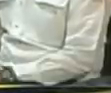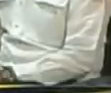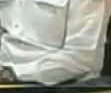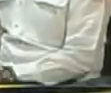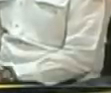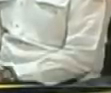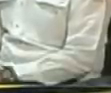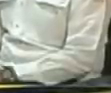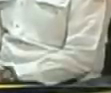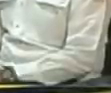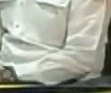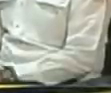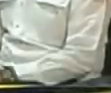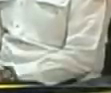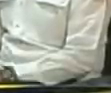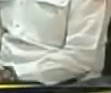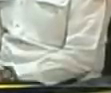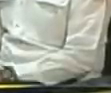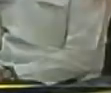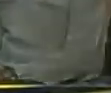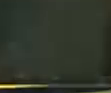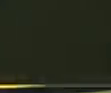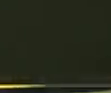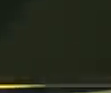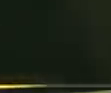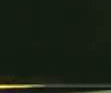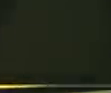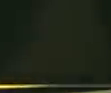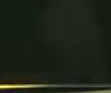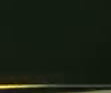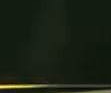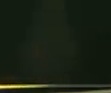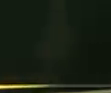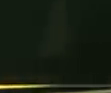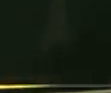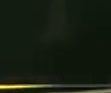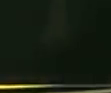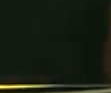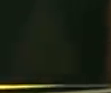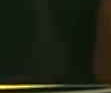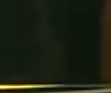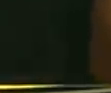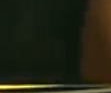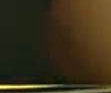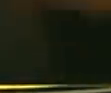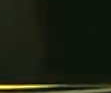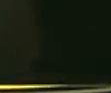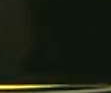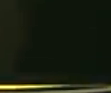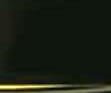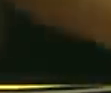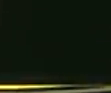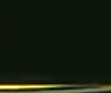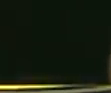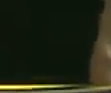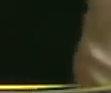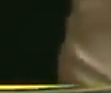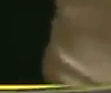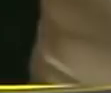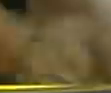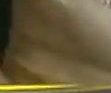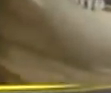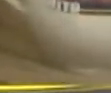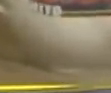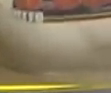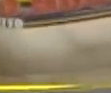niños, para los más chiquitos en la casa. Gracias, presidente. Aquí seguimos trabajando en pie de lucha por esta revolución. Leales siempre,